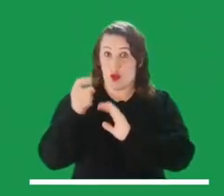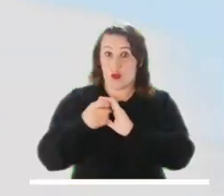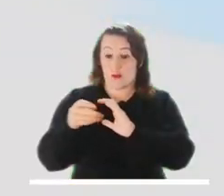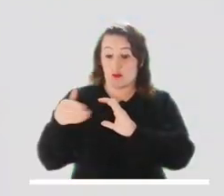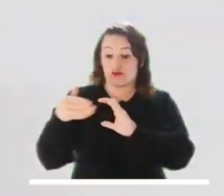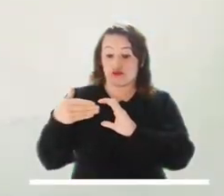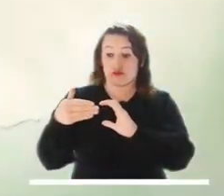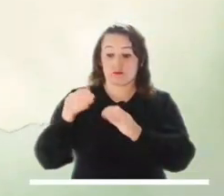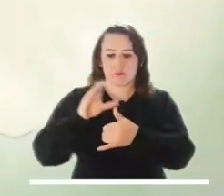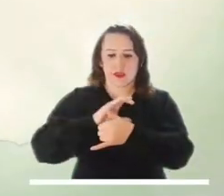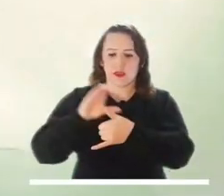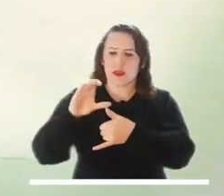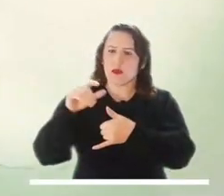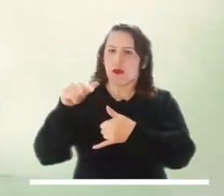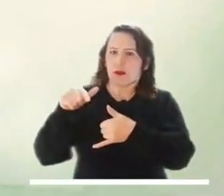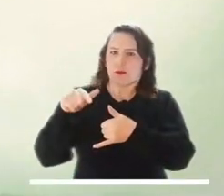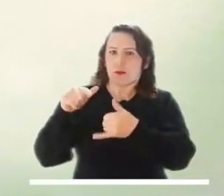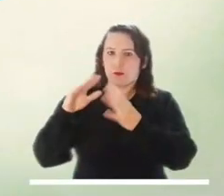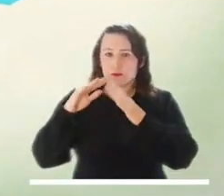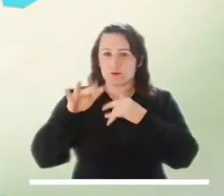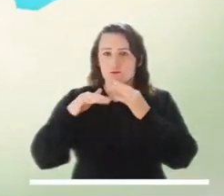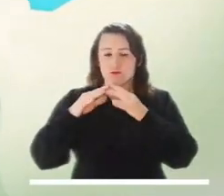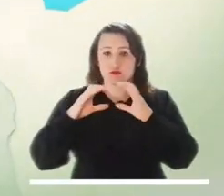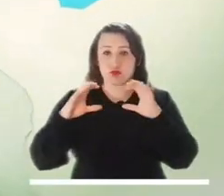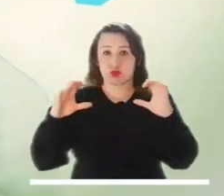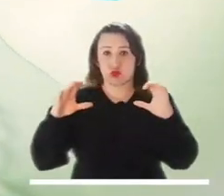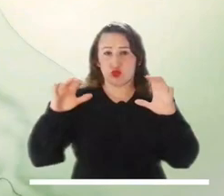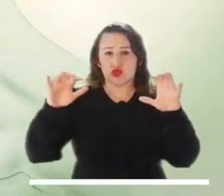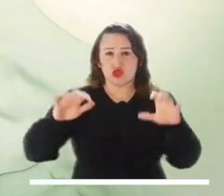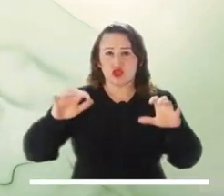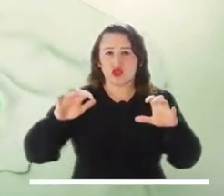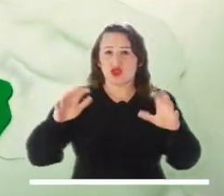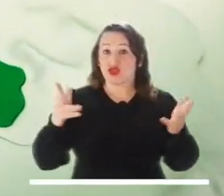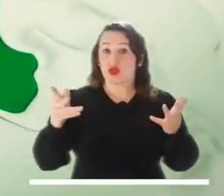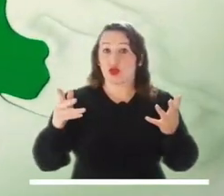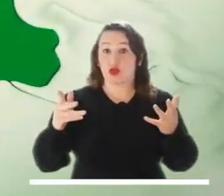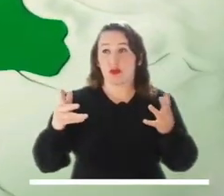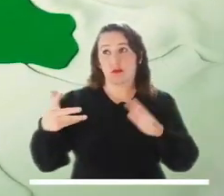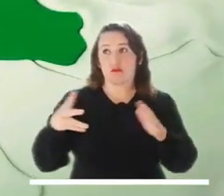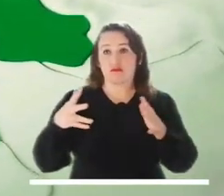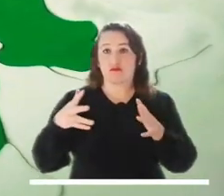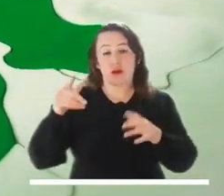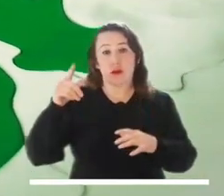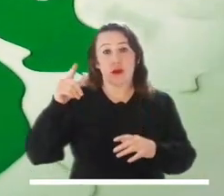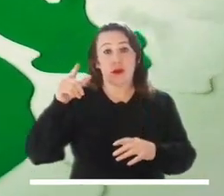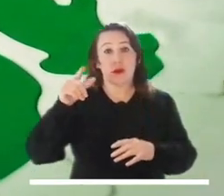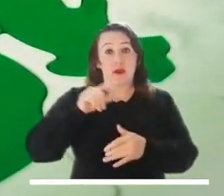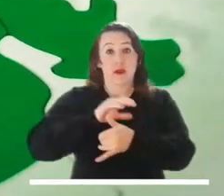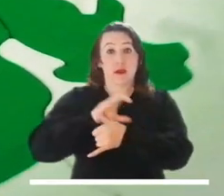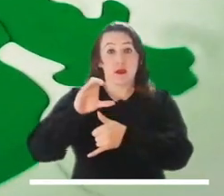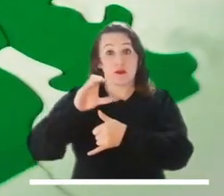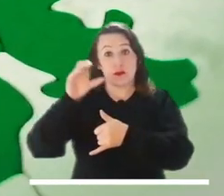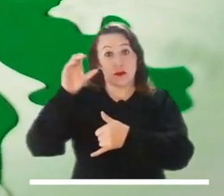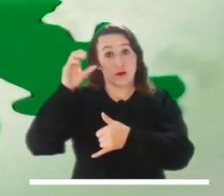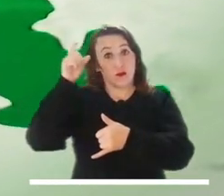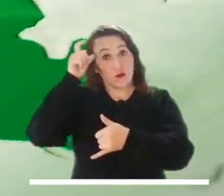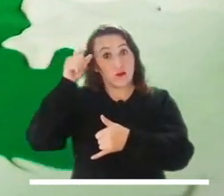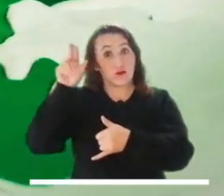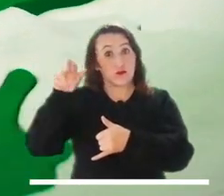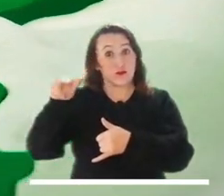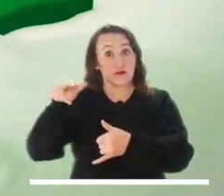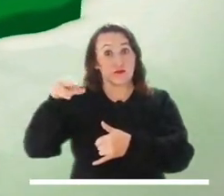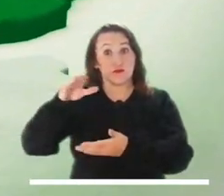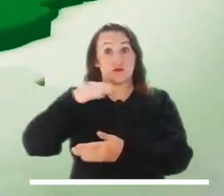El Caribe despierta con un cielo nublado y lluvias entre ligeras y moderadas en zonas del Caribe, Córdoba, Sucre, Bolívar